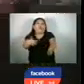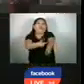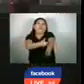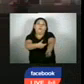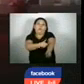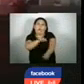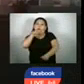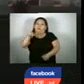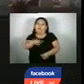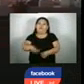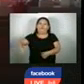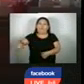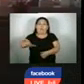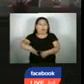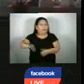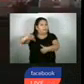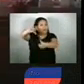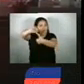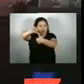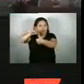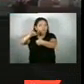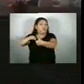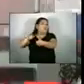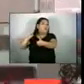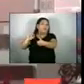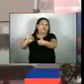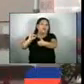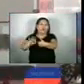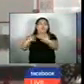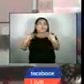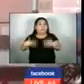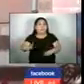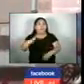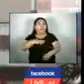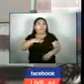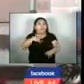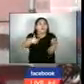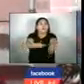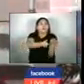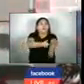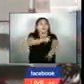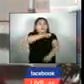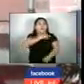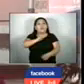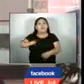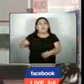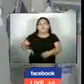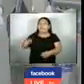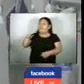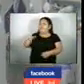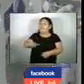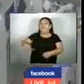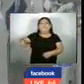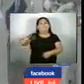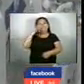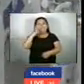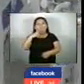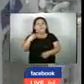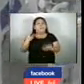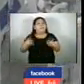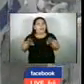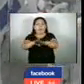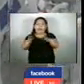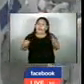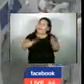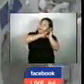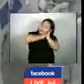más importantes a nivel internacional, y es el hecho de que El Salvador tiene el hospital El Salvador, que nos da la alegría de poder tener 1,000 camas para